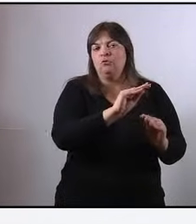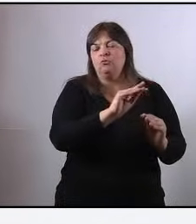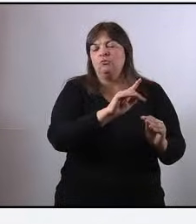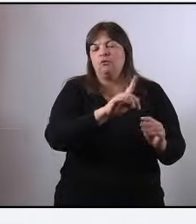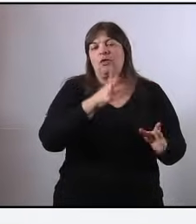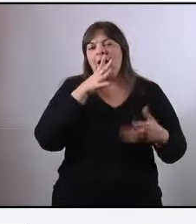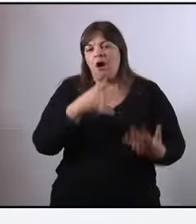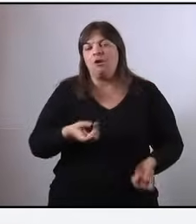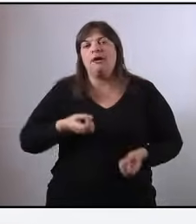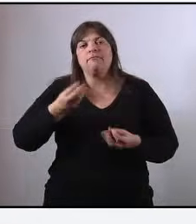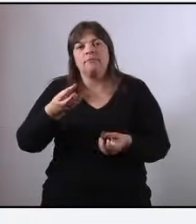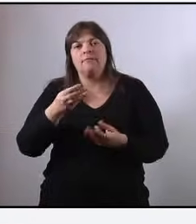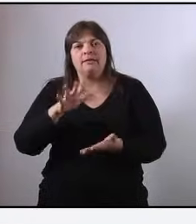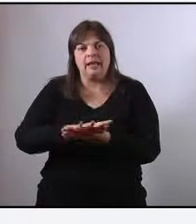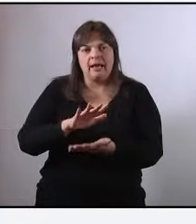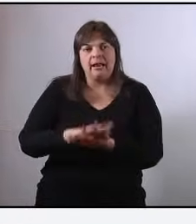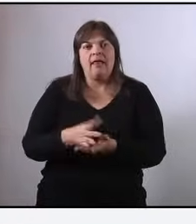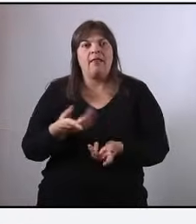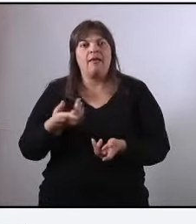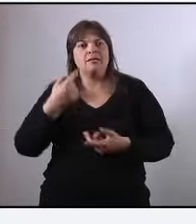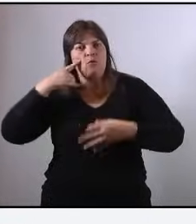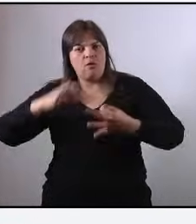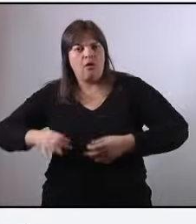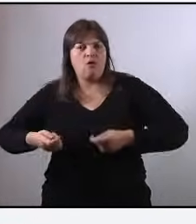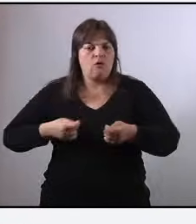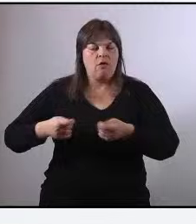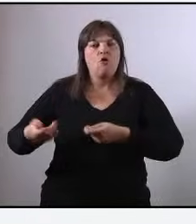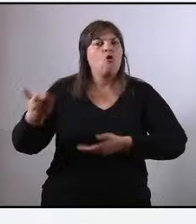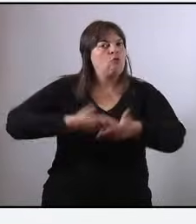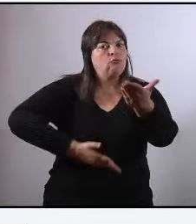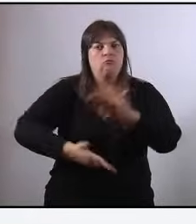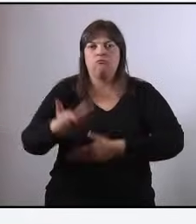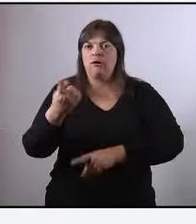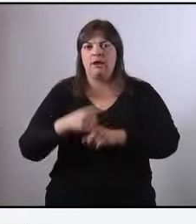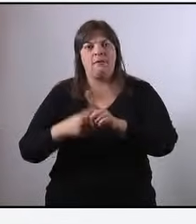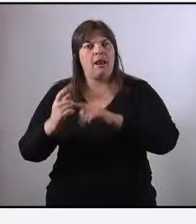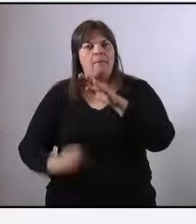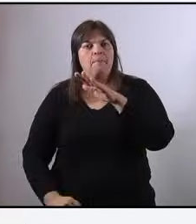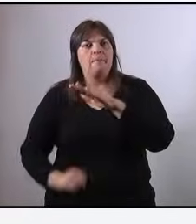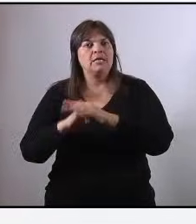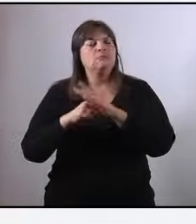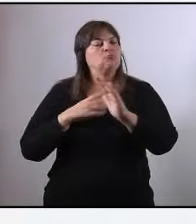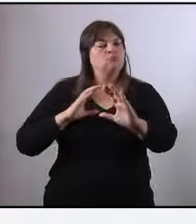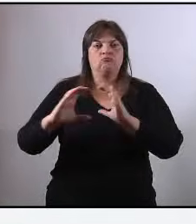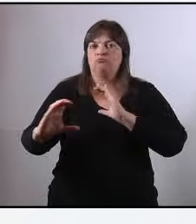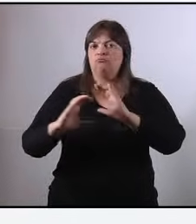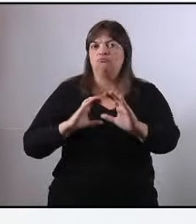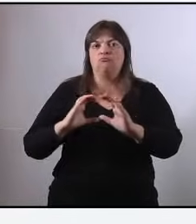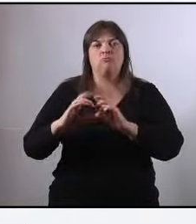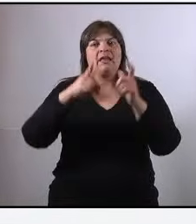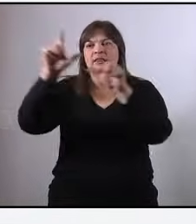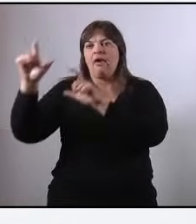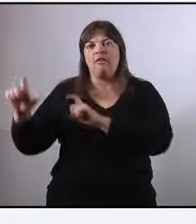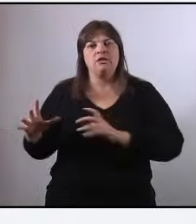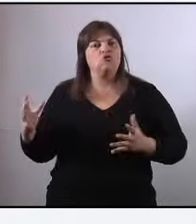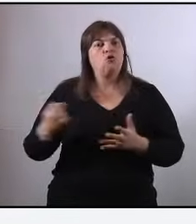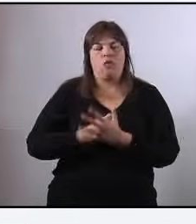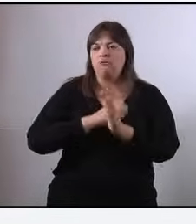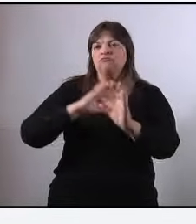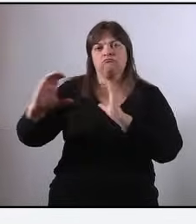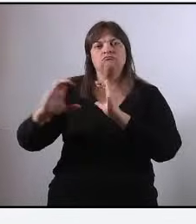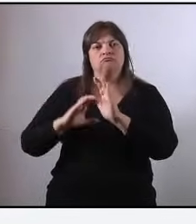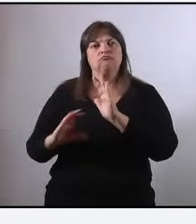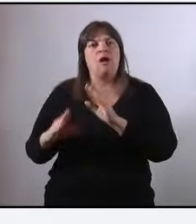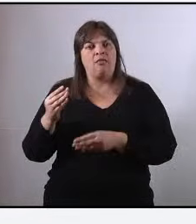tranquilidad, seguridad, coordinación, colaboración al máximo nivel y comunicación a todas las entidades.